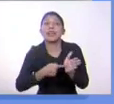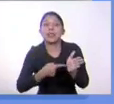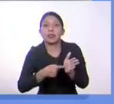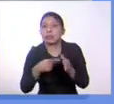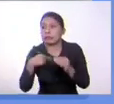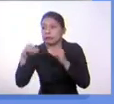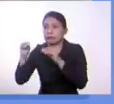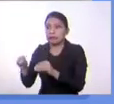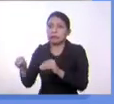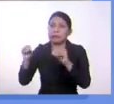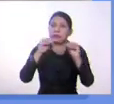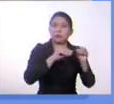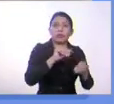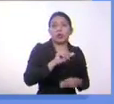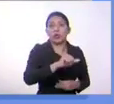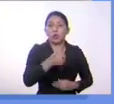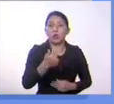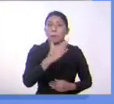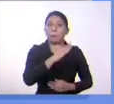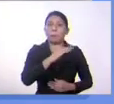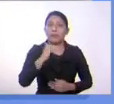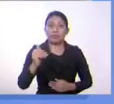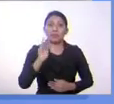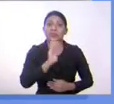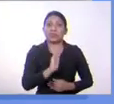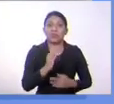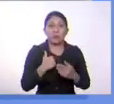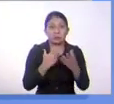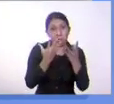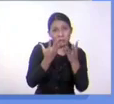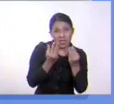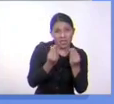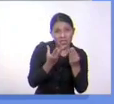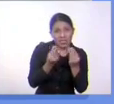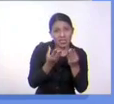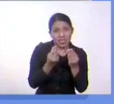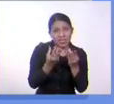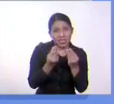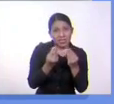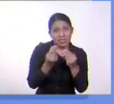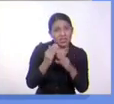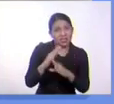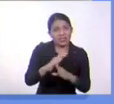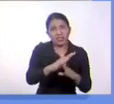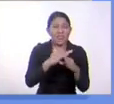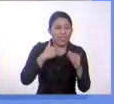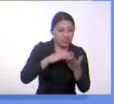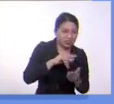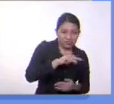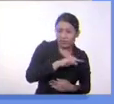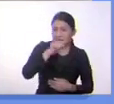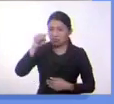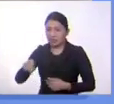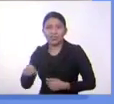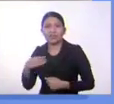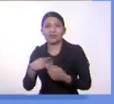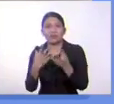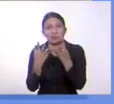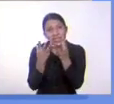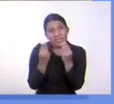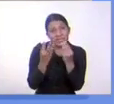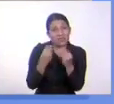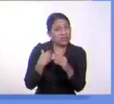origen o residencia habitual y tiene miedo de acogerse a la protección de su país, de manera que no